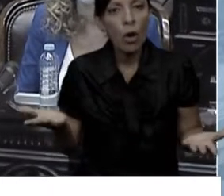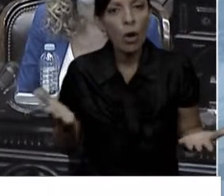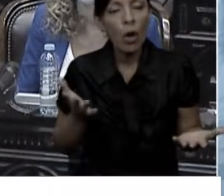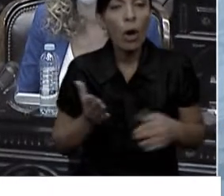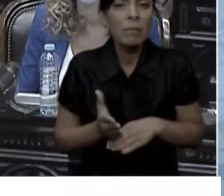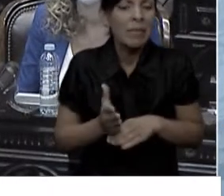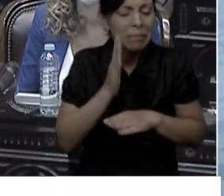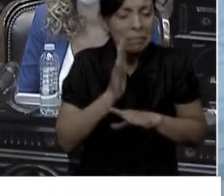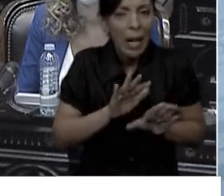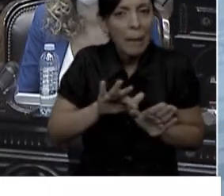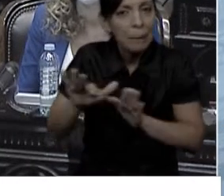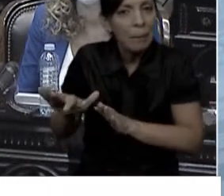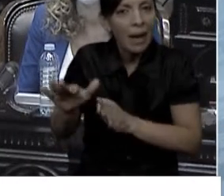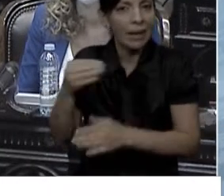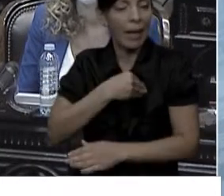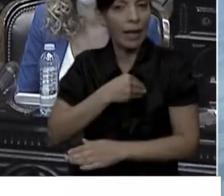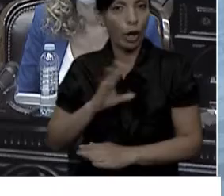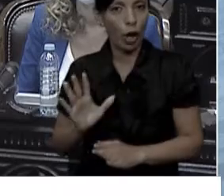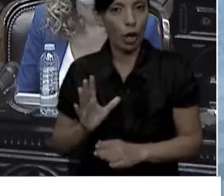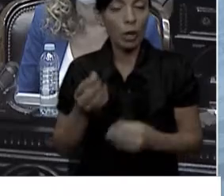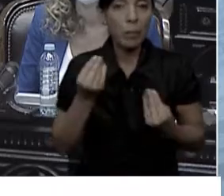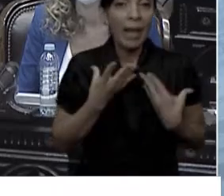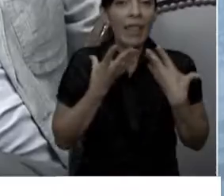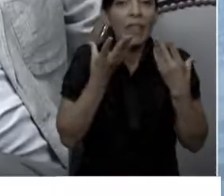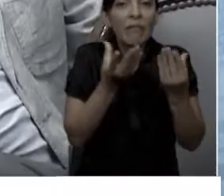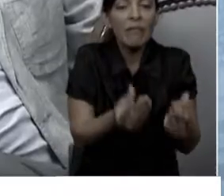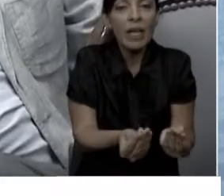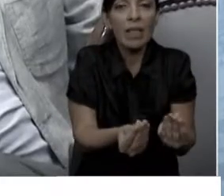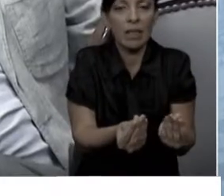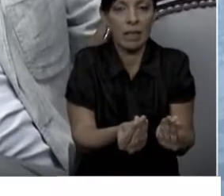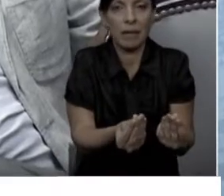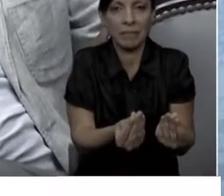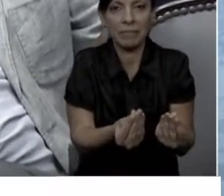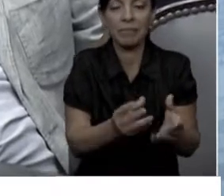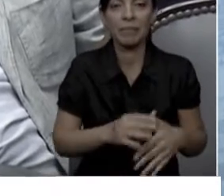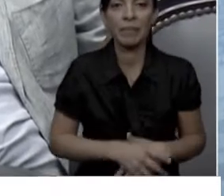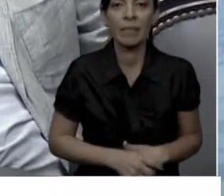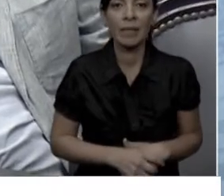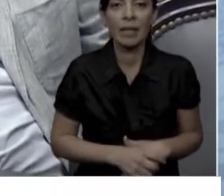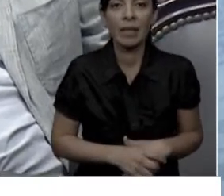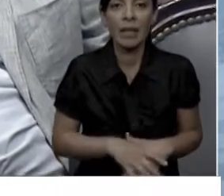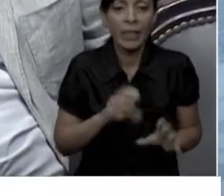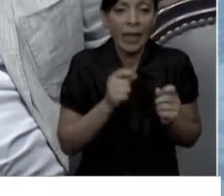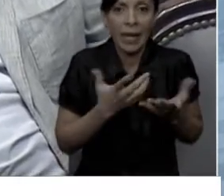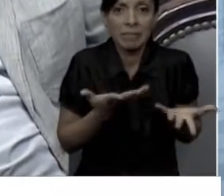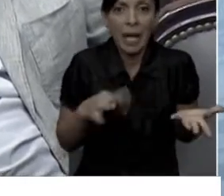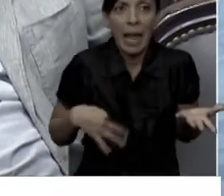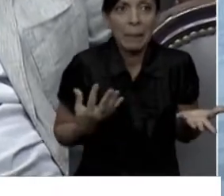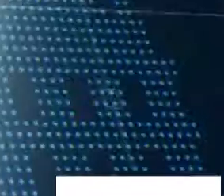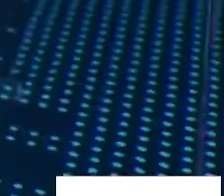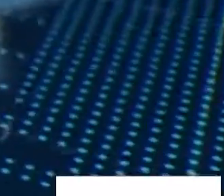prerreligiosa, porque es la defensa no solo de la esencia, sino de la vida